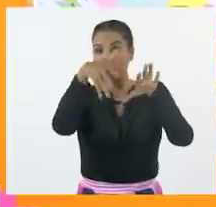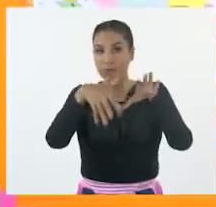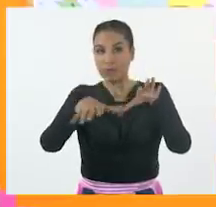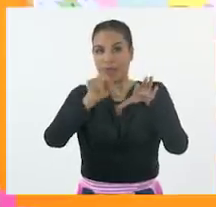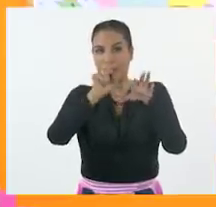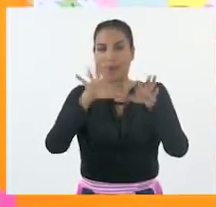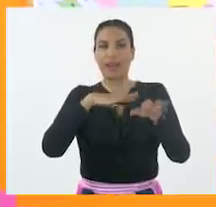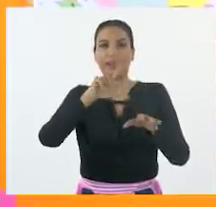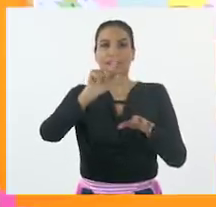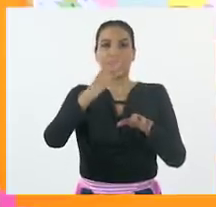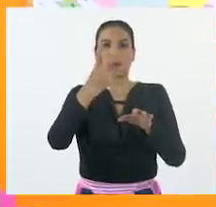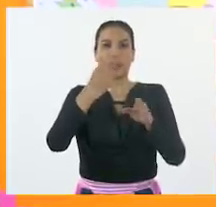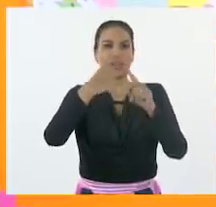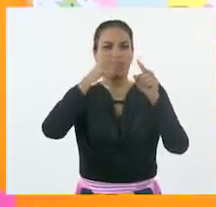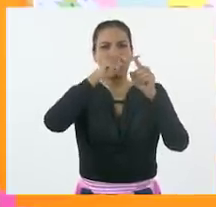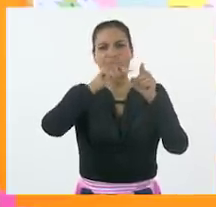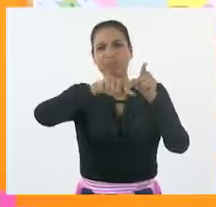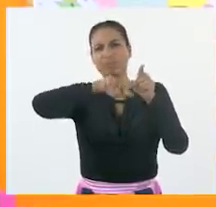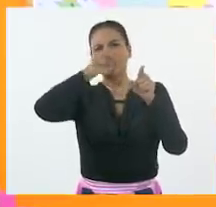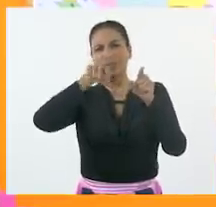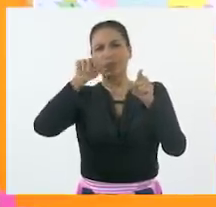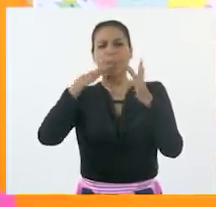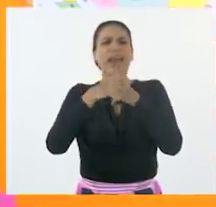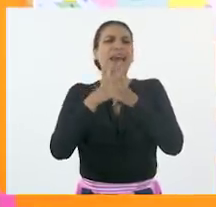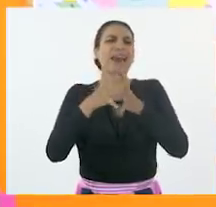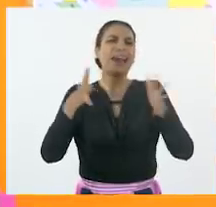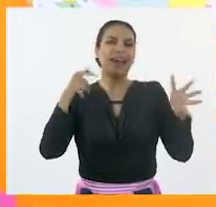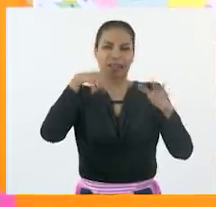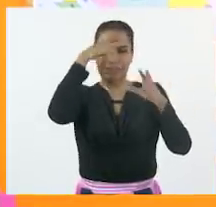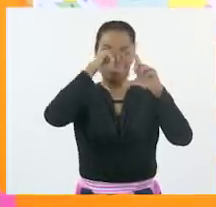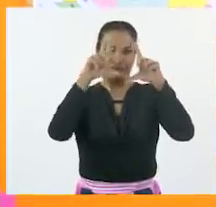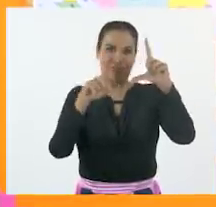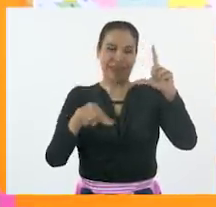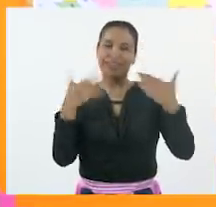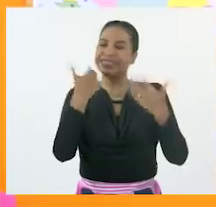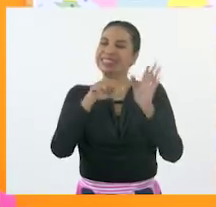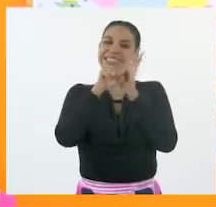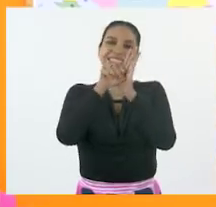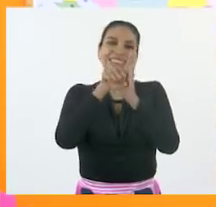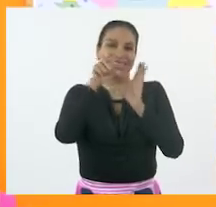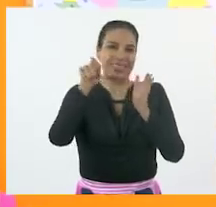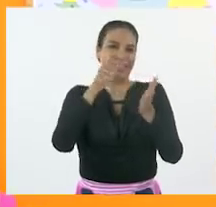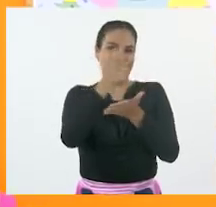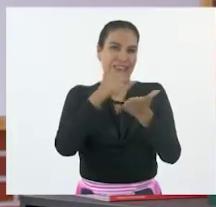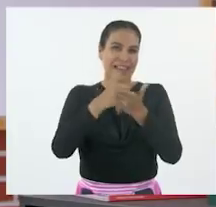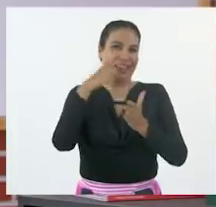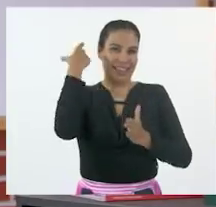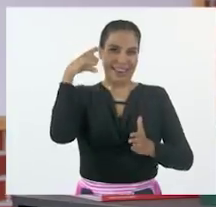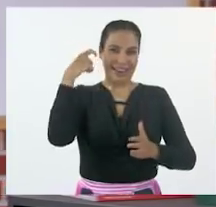monumental de 74 arcos, uno de los más grandes de México y símbolo de la ciudad de Querétaro.